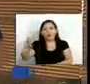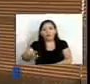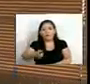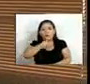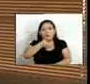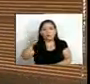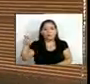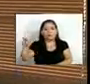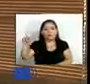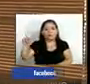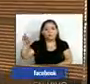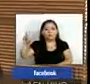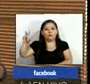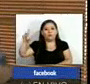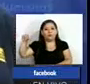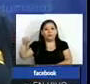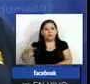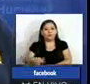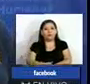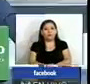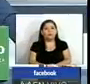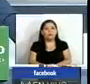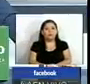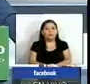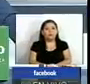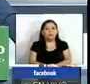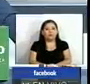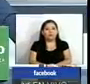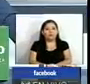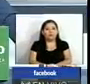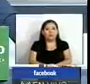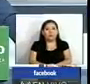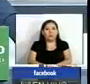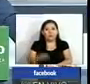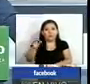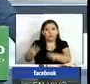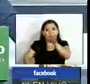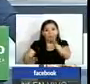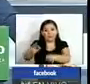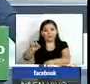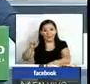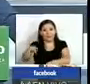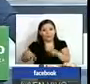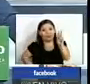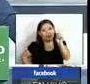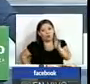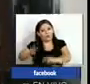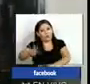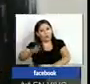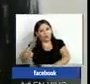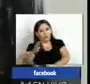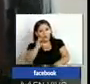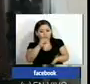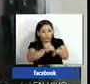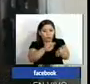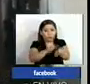Góchez, Noticiero Hechos. El juzgado cuarto de instrucción de San Salvador programó para el